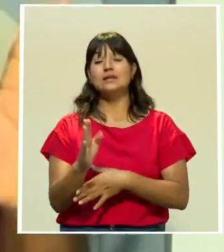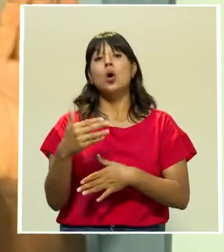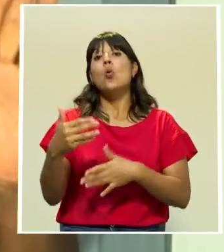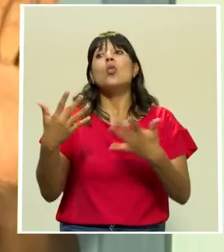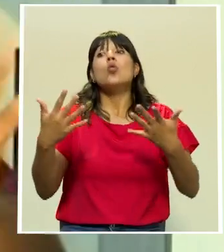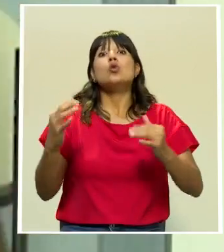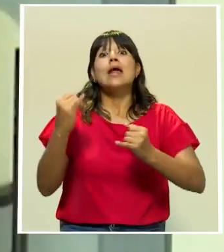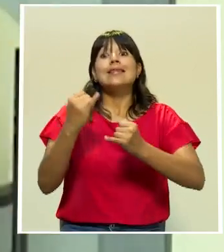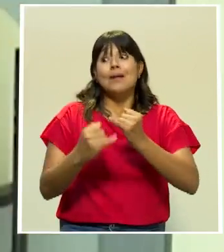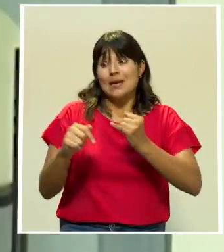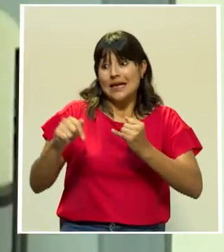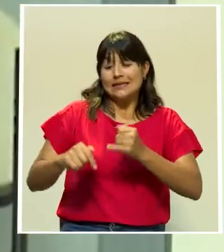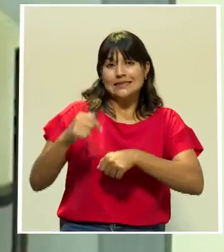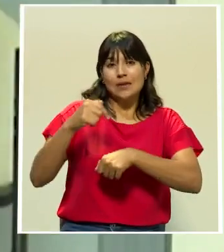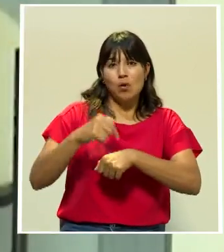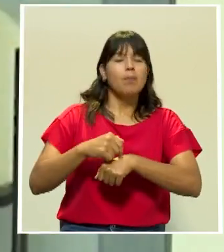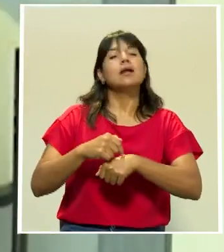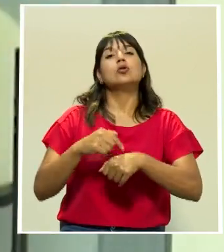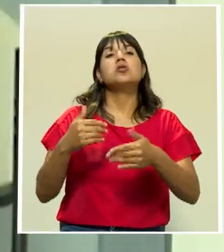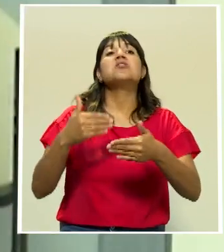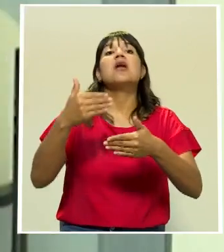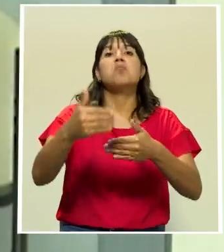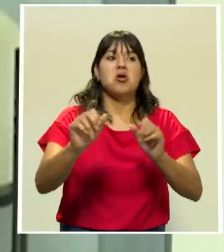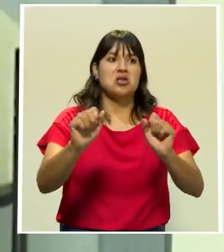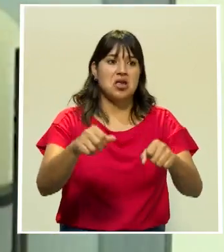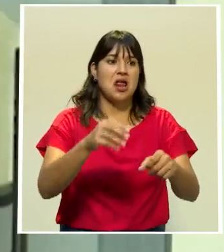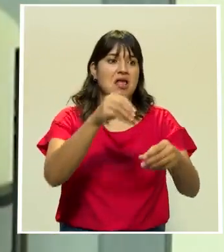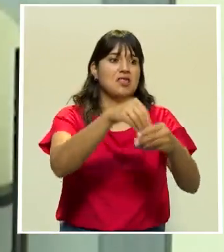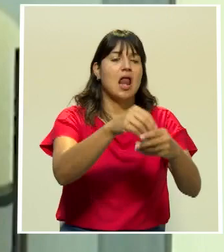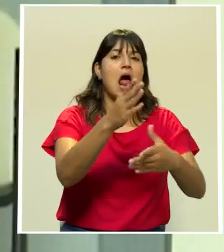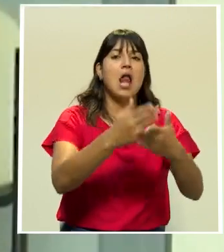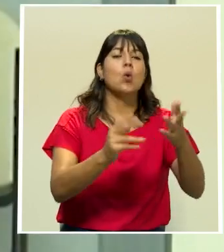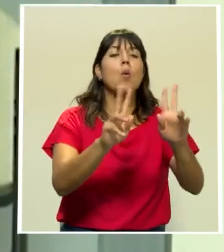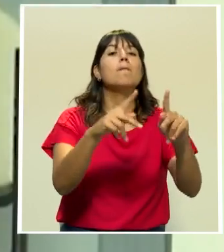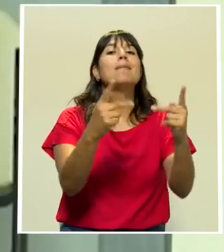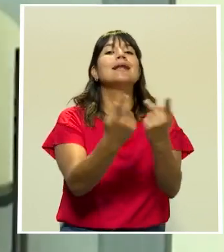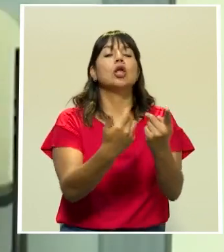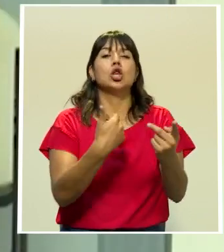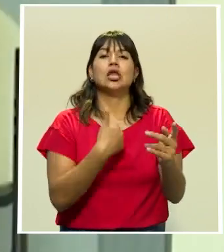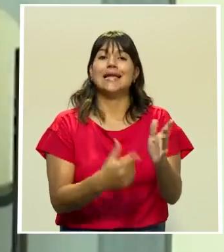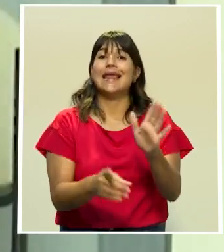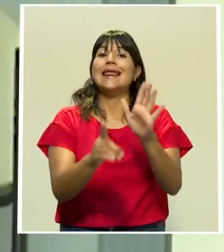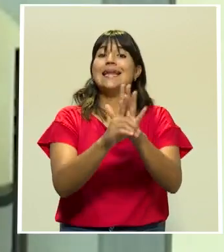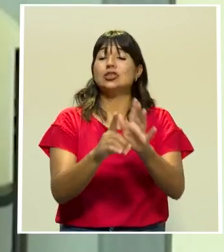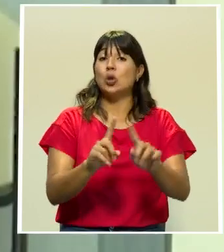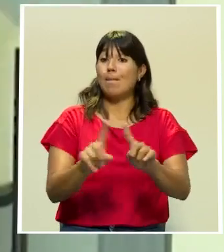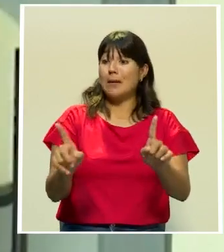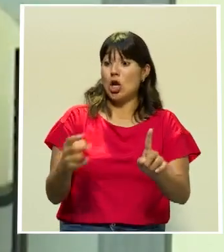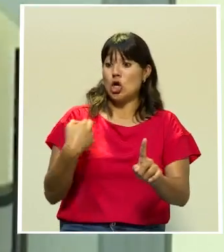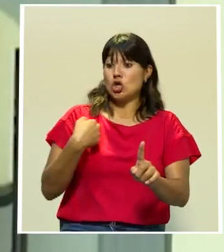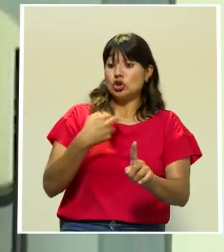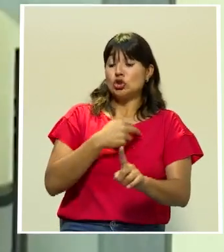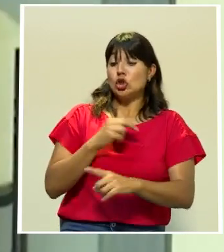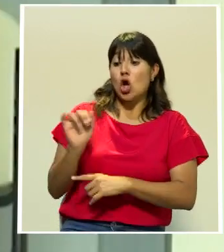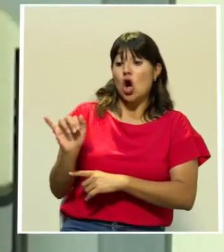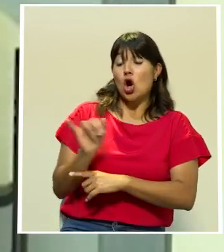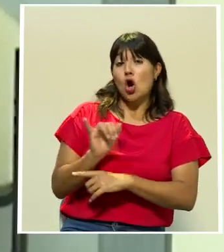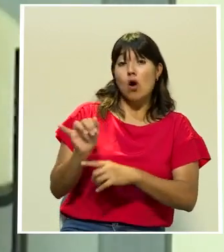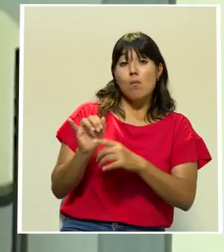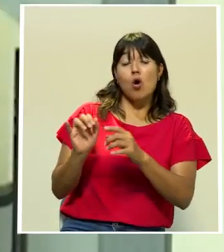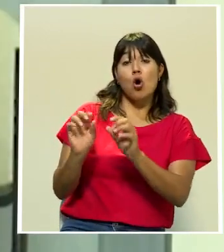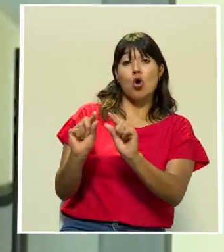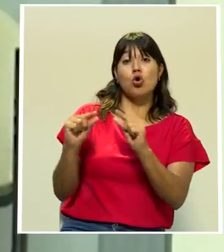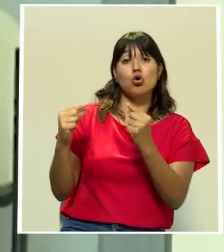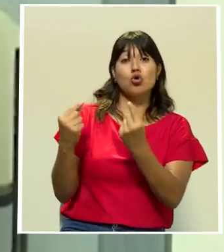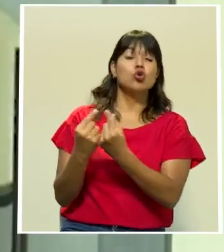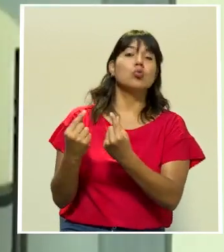tiene todo el derecho. Pero con movimiento jamás. Es más, cuando han querido penetrarlo, hemos salido y lo hemos denunciado. El movimiento no se presta para